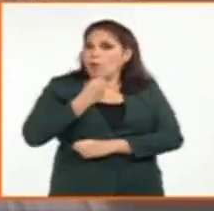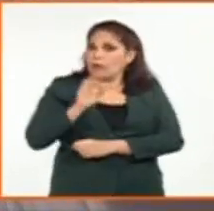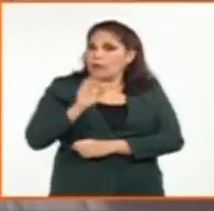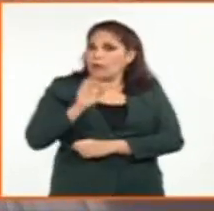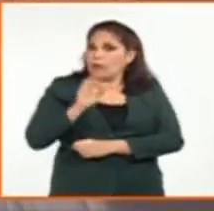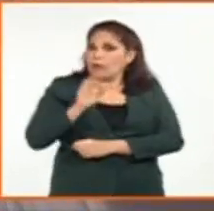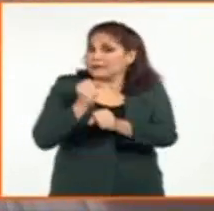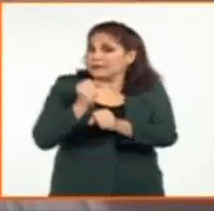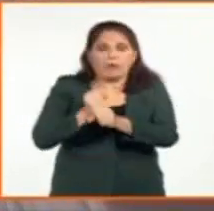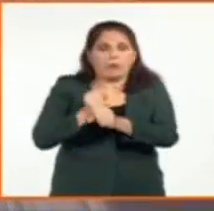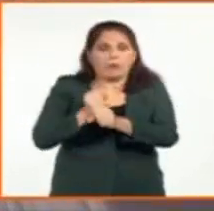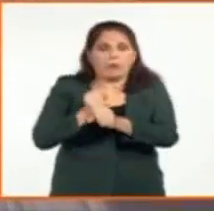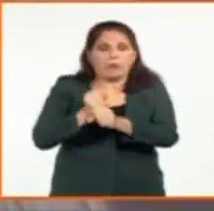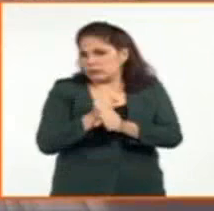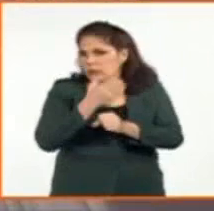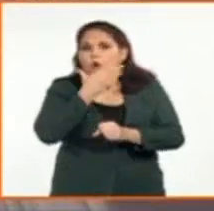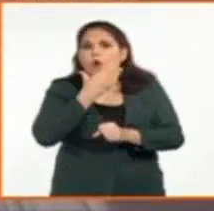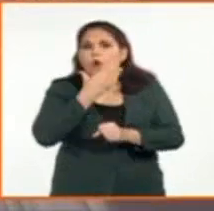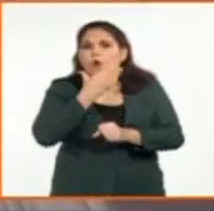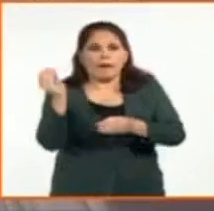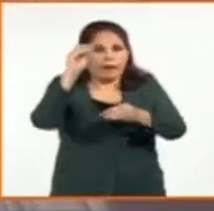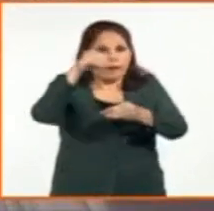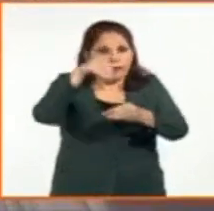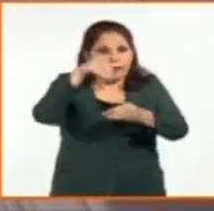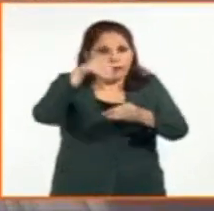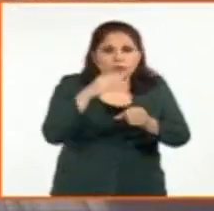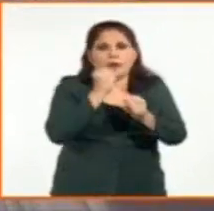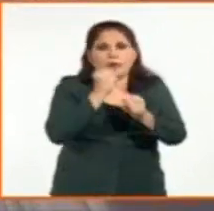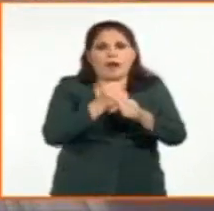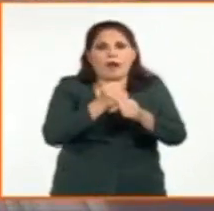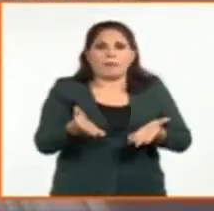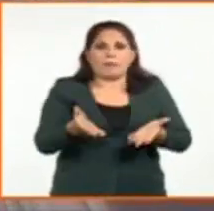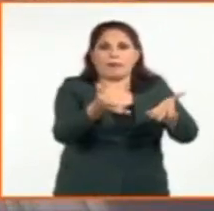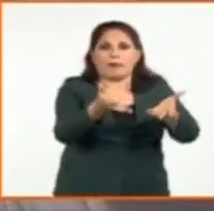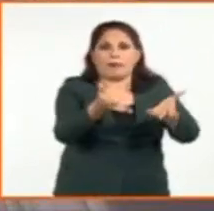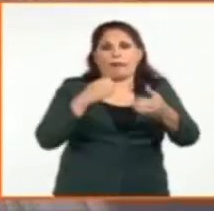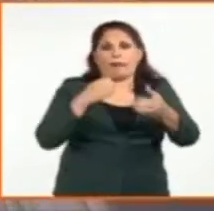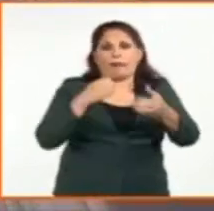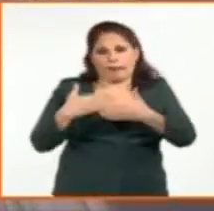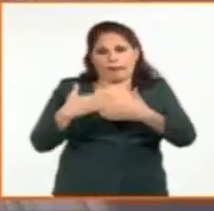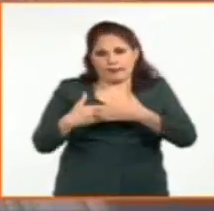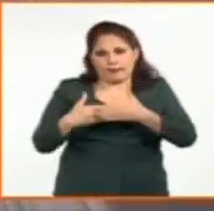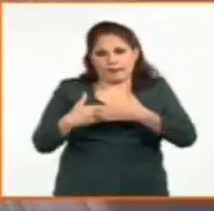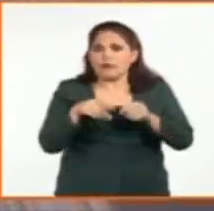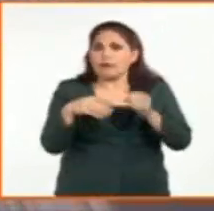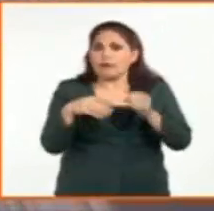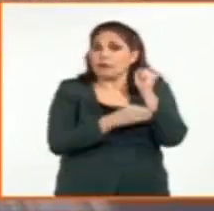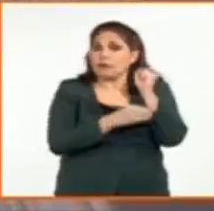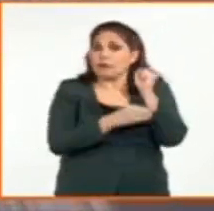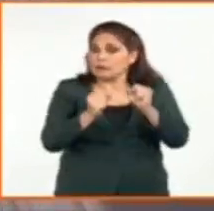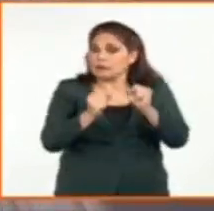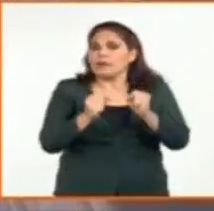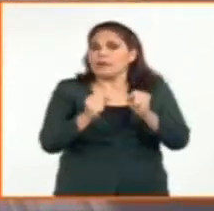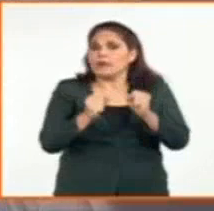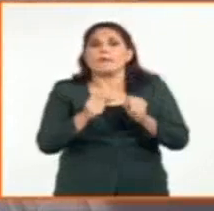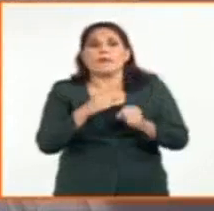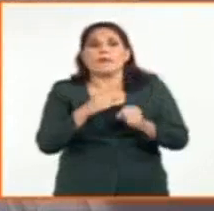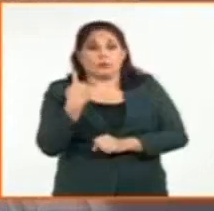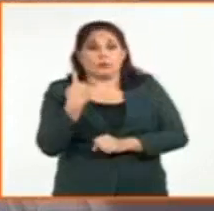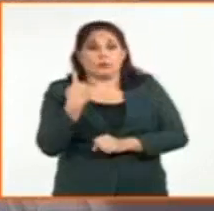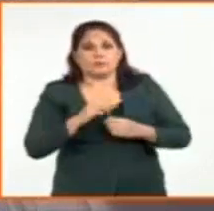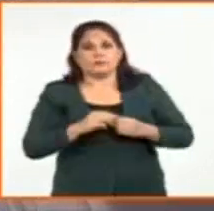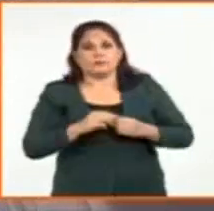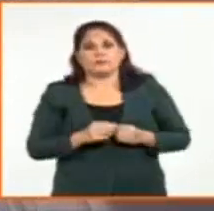una cantidad de jóvenes importantes, con talento, con posibilidades en el sistema empresarial, y fortalecer el papel de la escuela. Hay que decir que esta es una